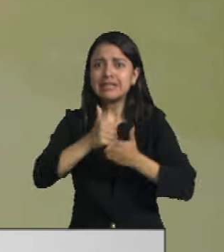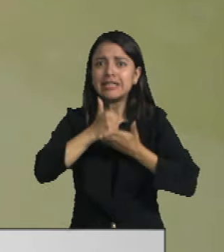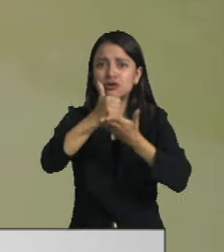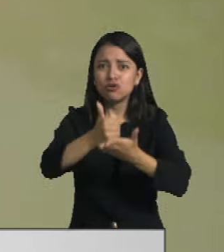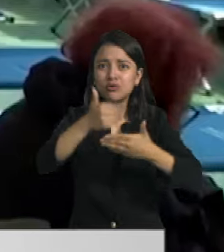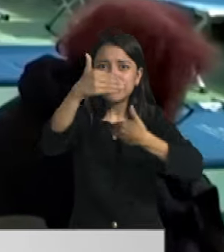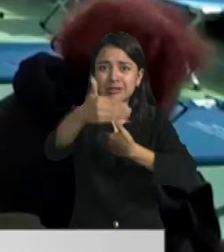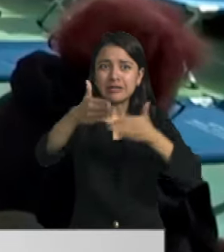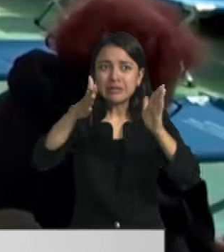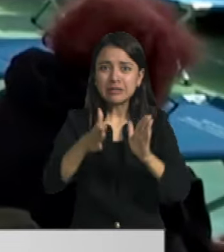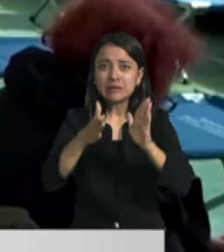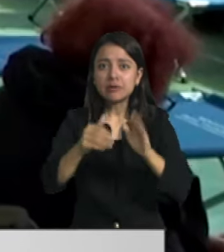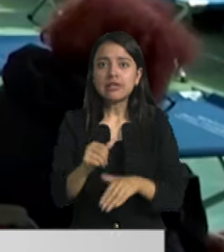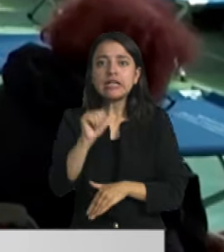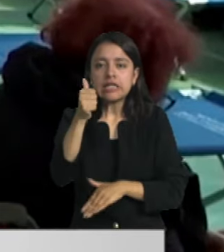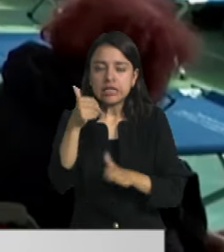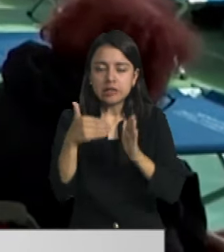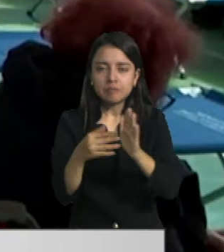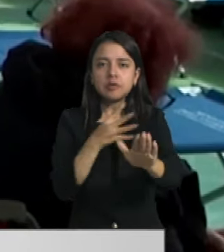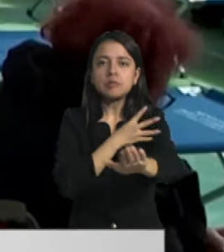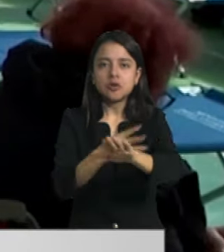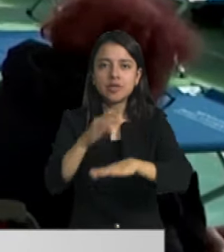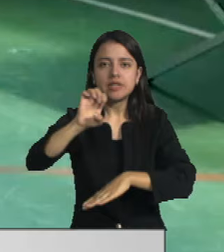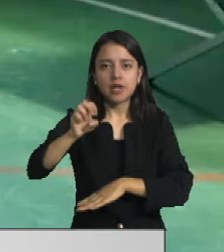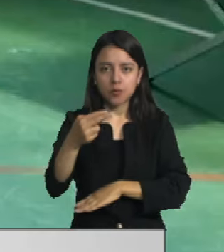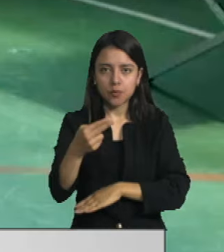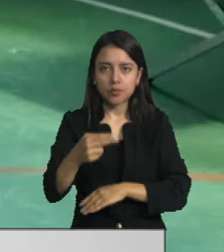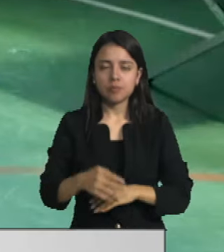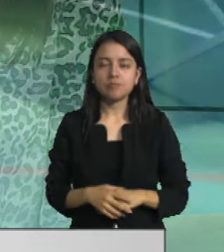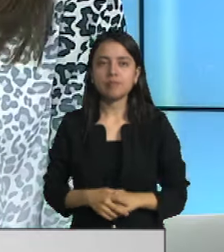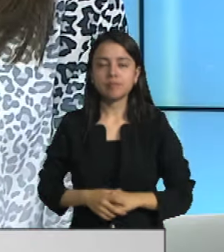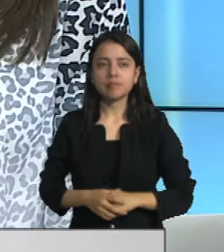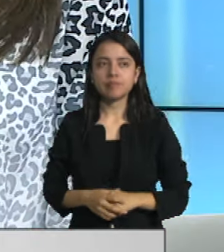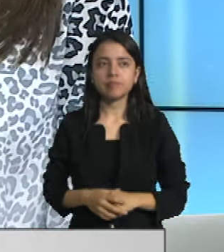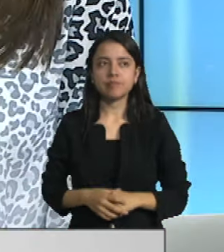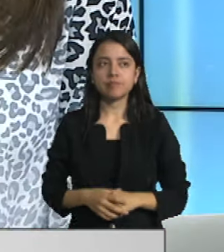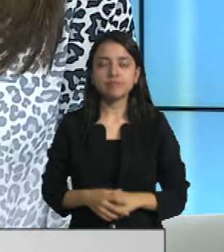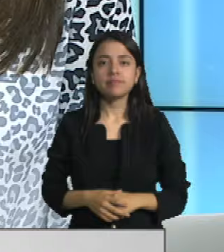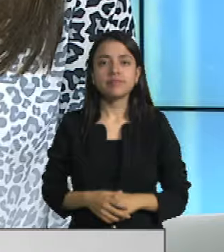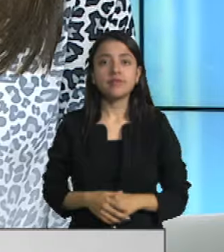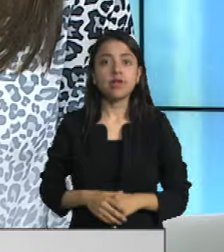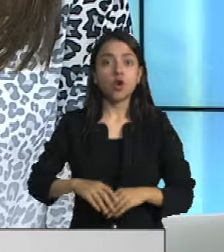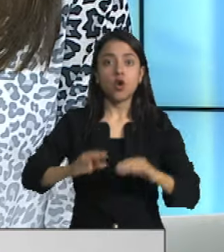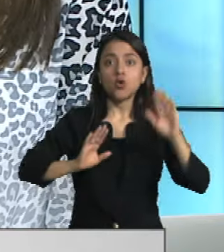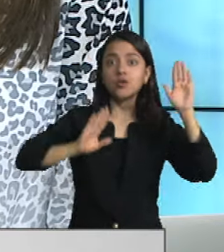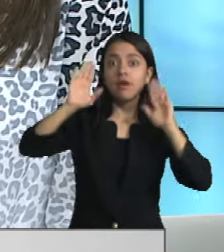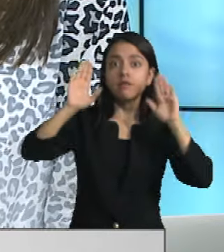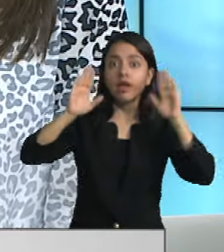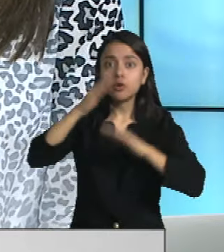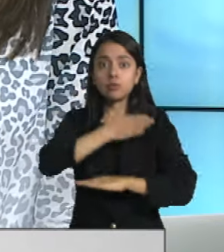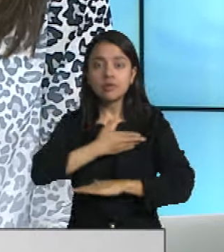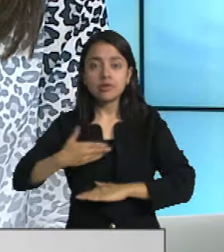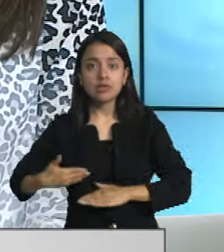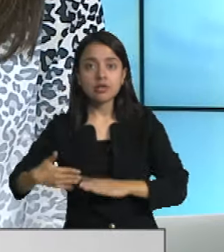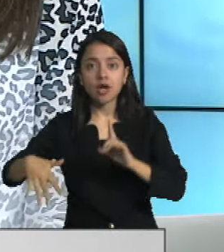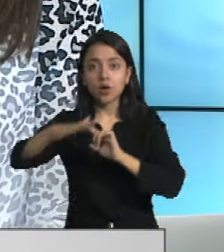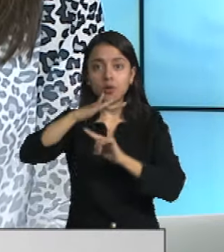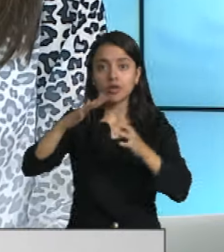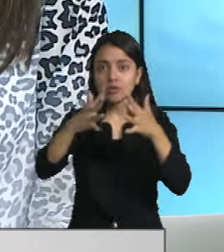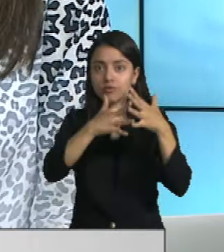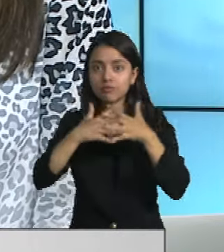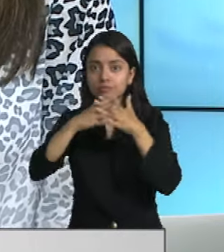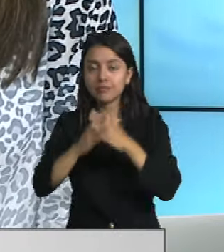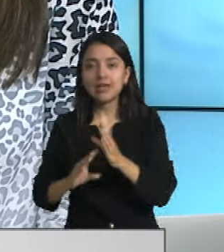los damnificados por 10.000 millones de euros. Los candidatos presidenciales de Estados Unidos, la